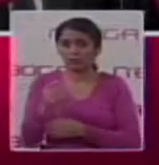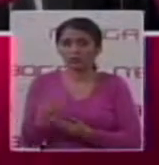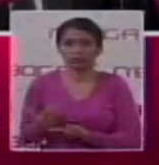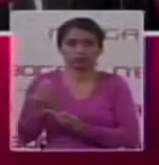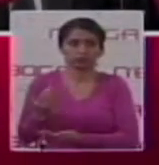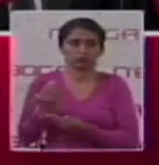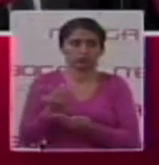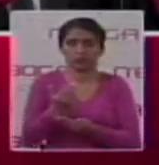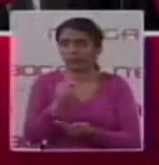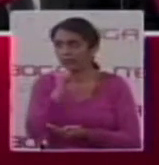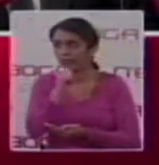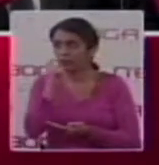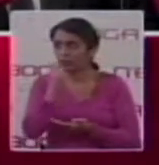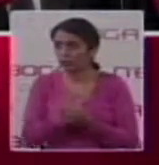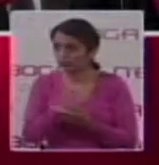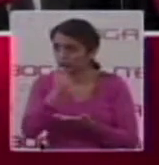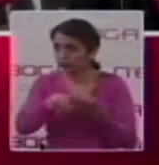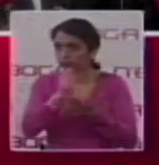por encontrarse